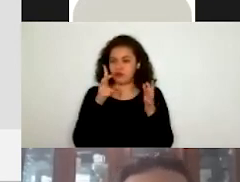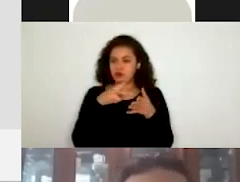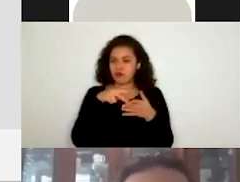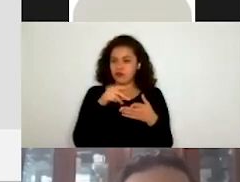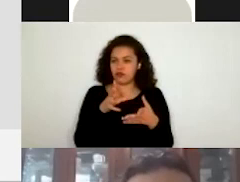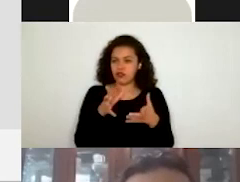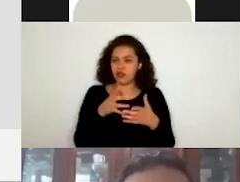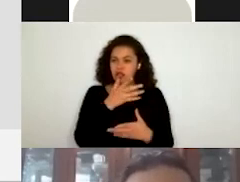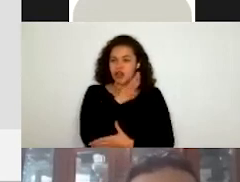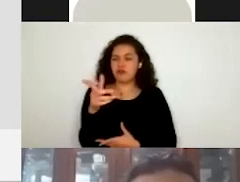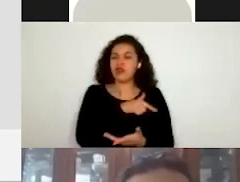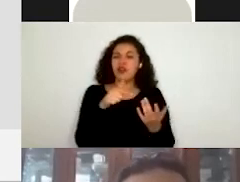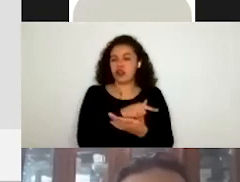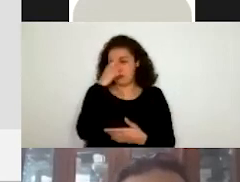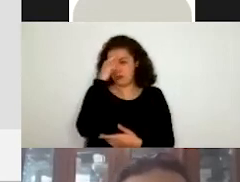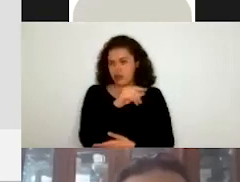El campo de aplicación.